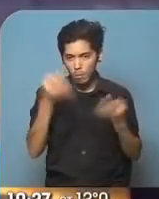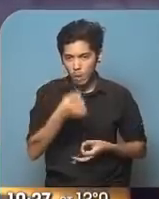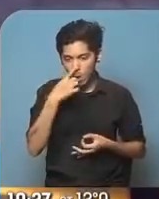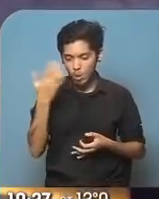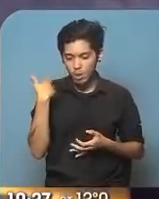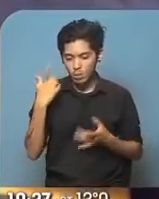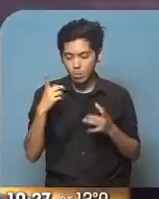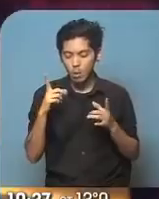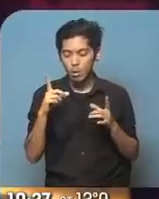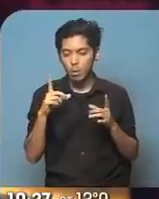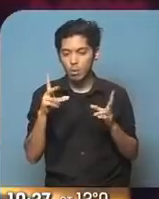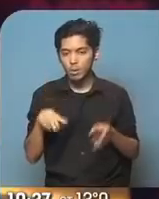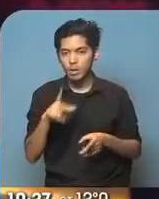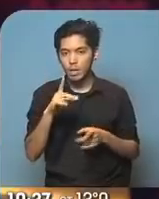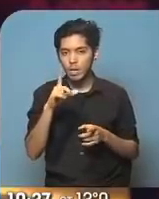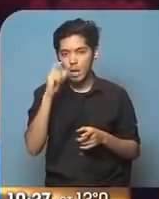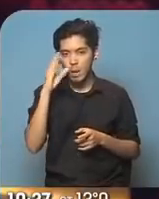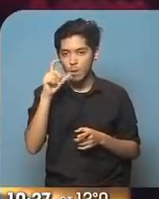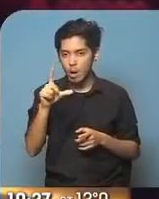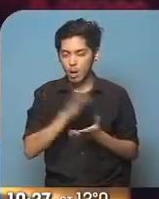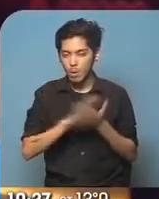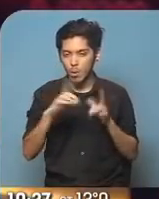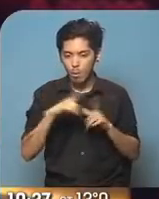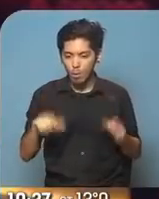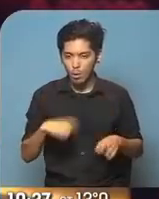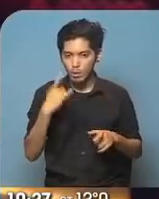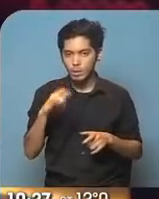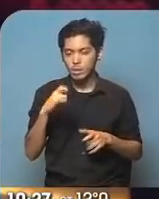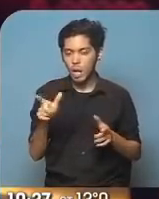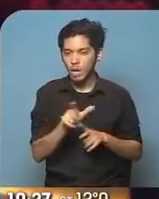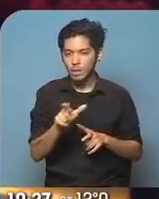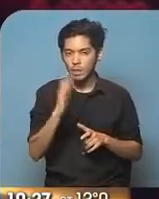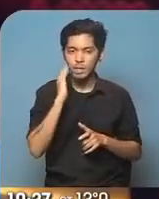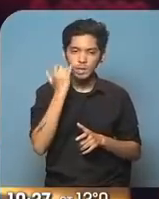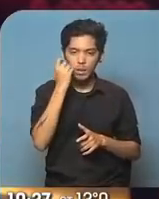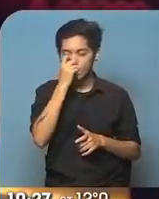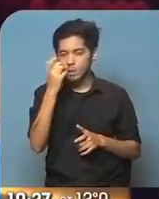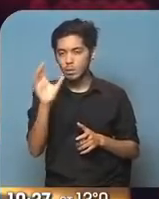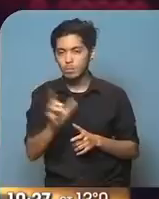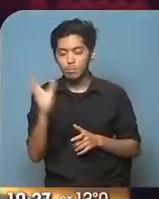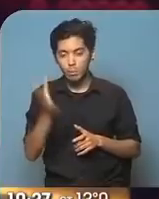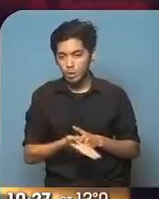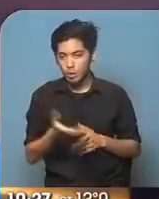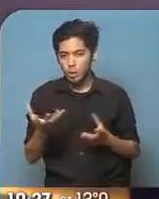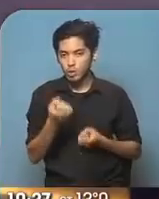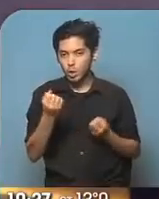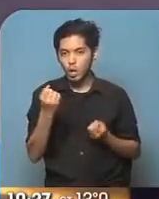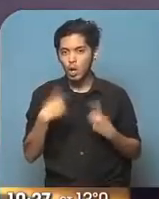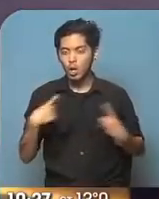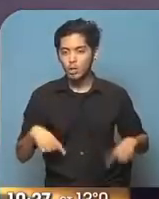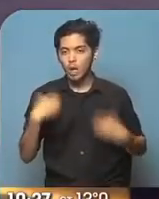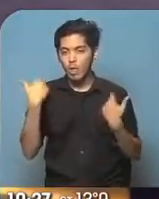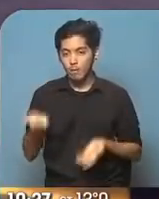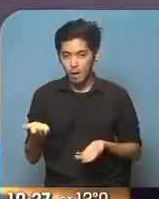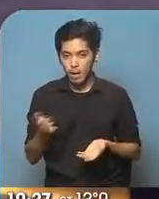letras emitieron estos bonos con unas tasas de entre el 16 y el 20 por ciento lograron recursos del exterior